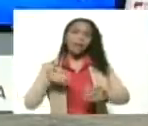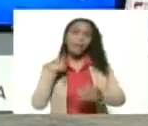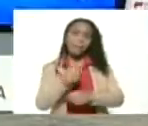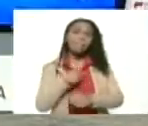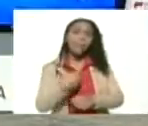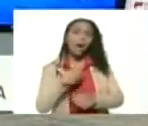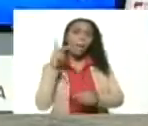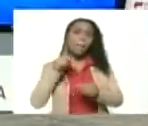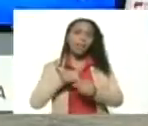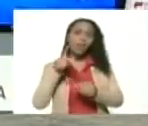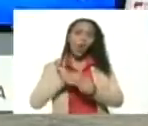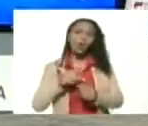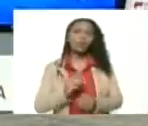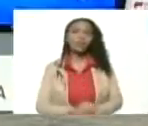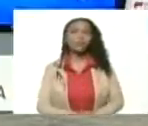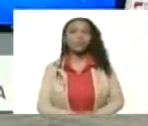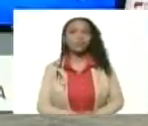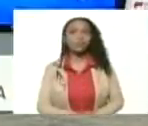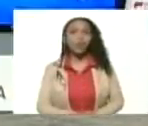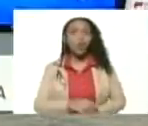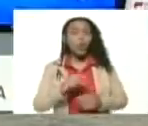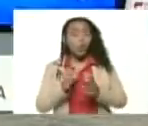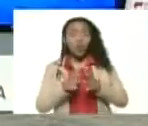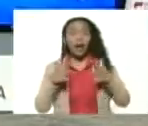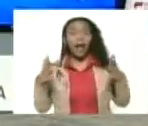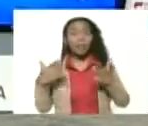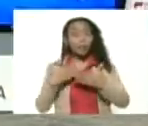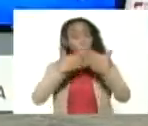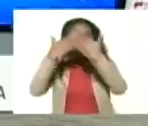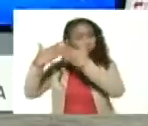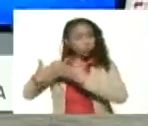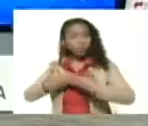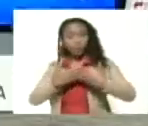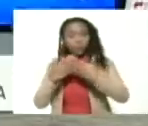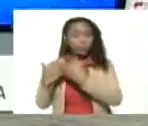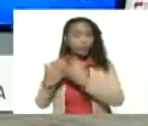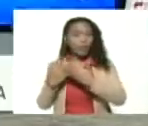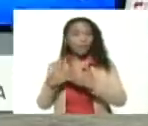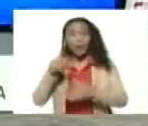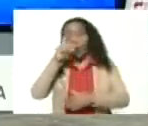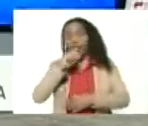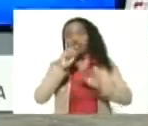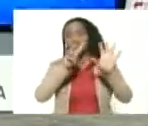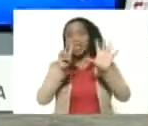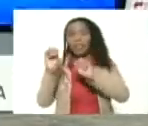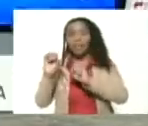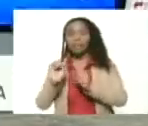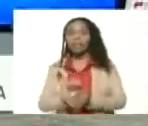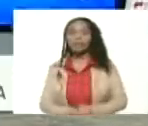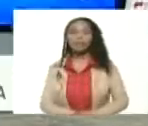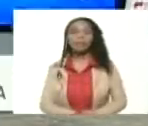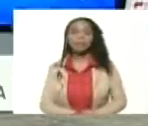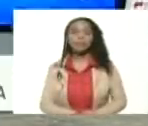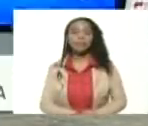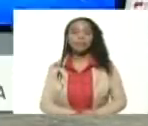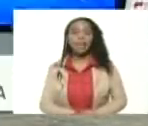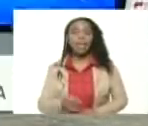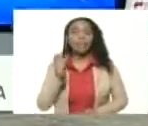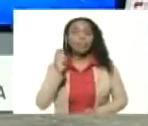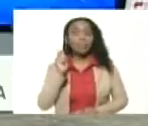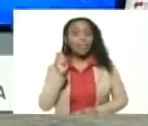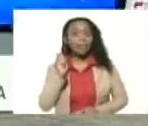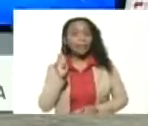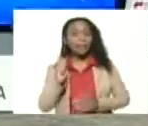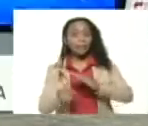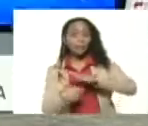petrolera, uno de los grandes estudiosos desde los años 70, las tesis petroleras